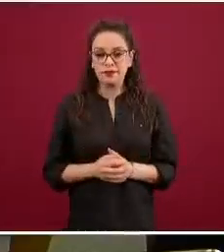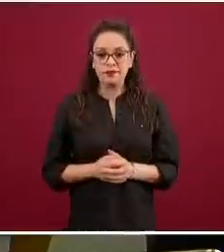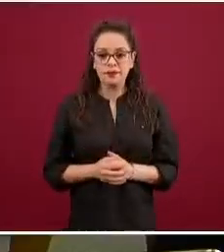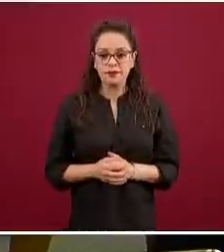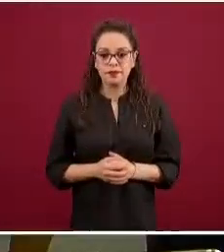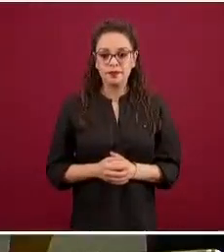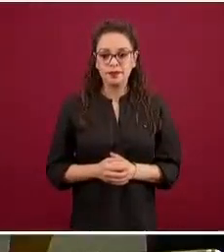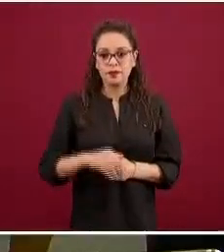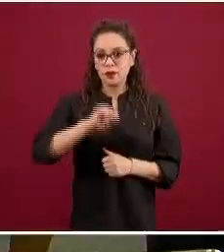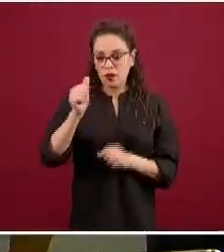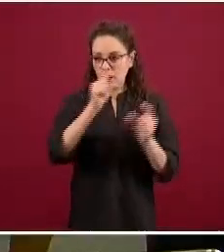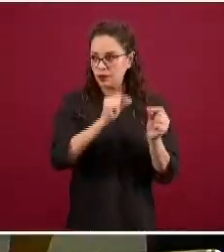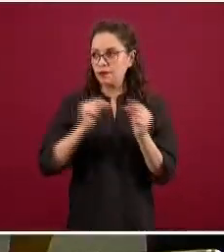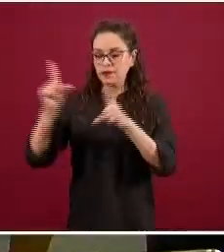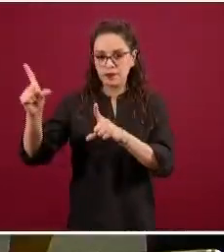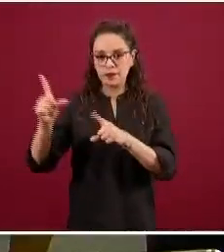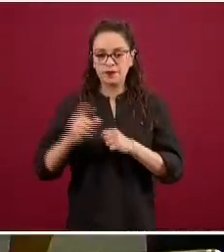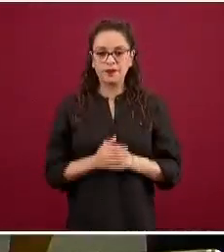La siguiente y última.